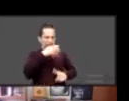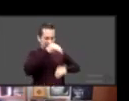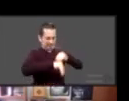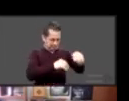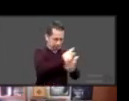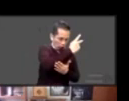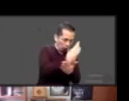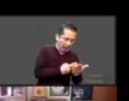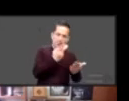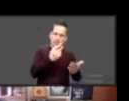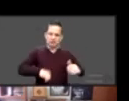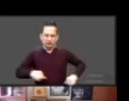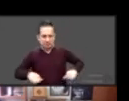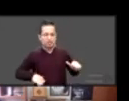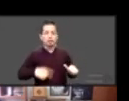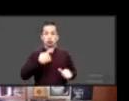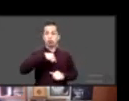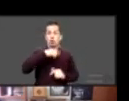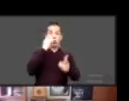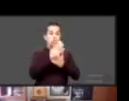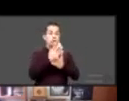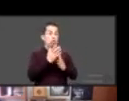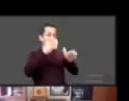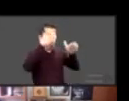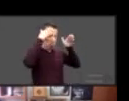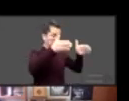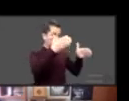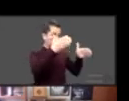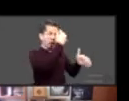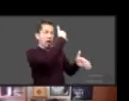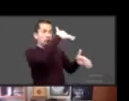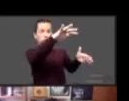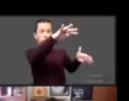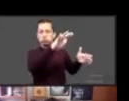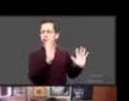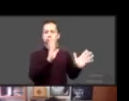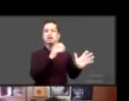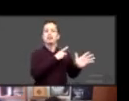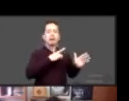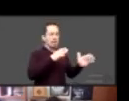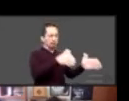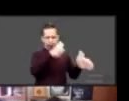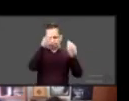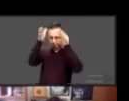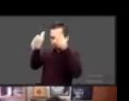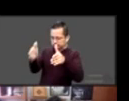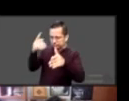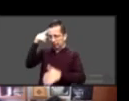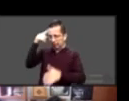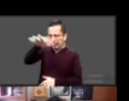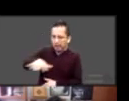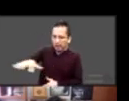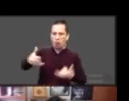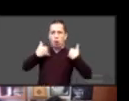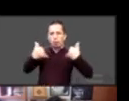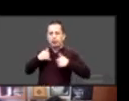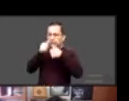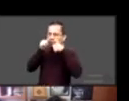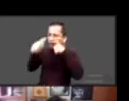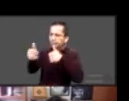está en este punto de vista adultocéntrico y escuchar a las personas adolescentes. Ellos,